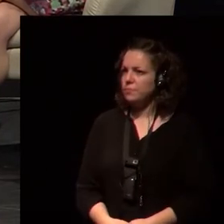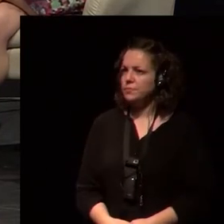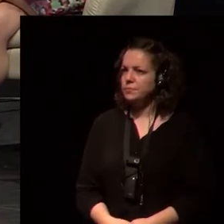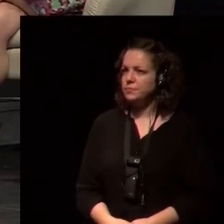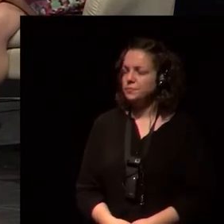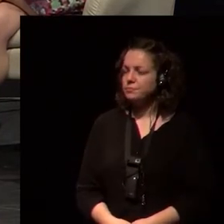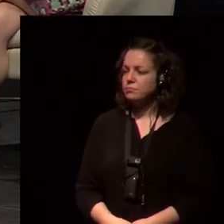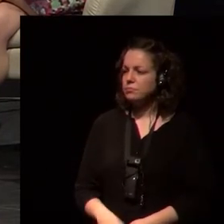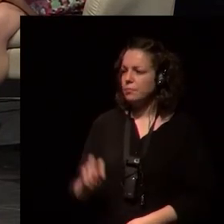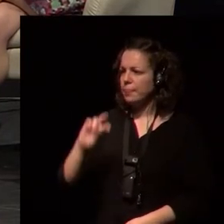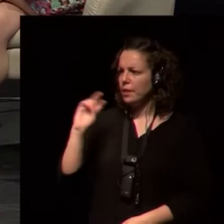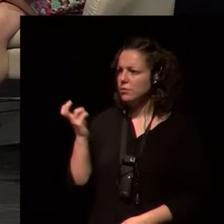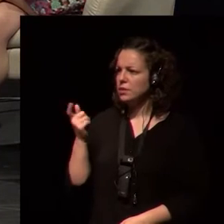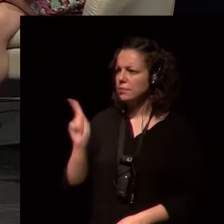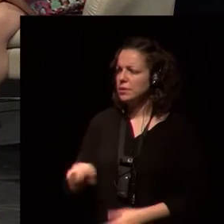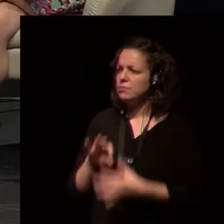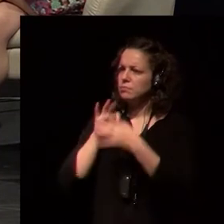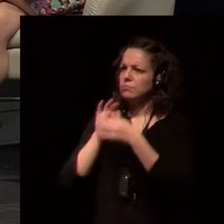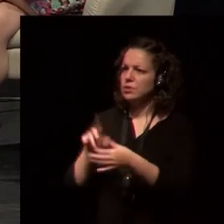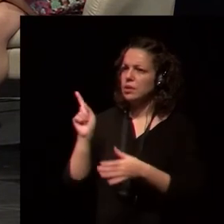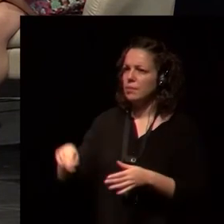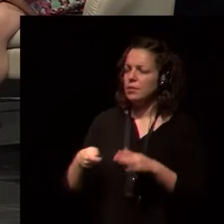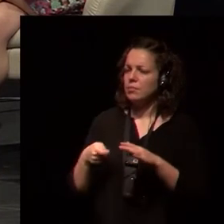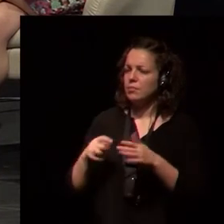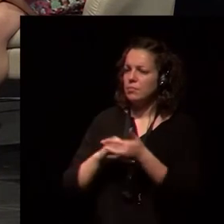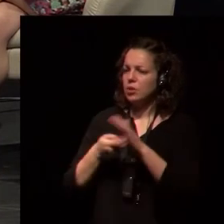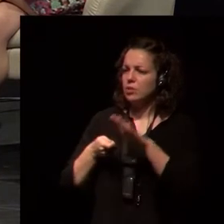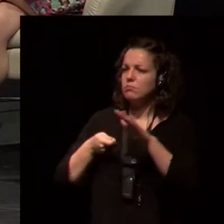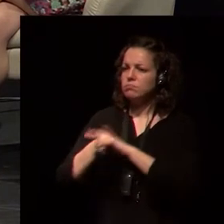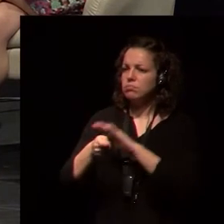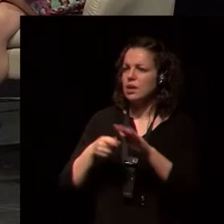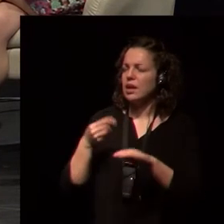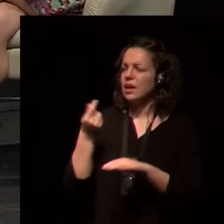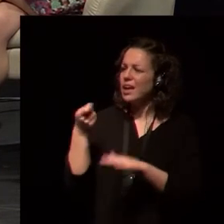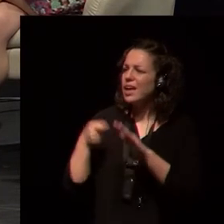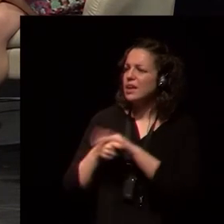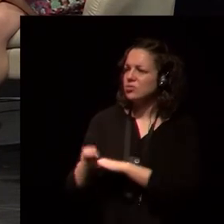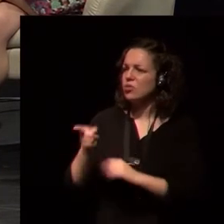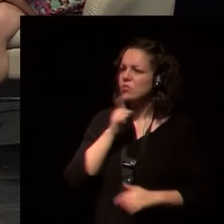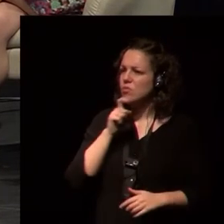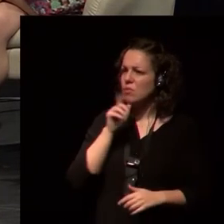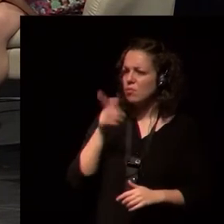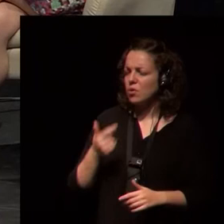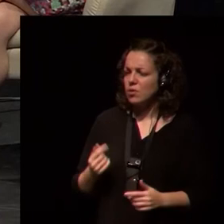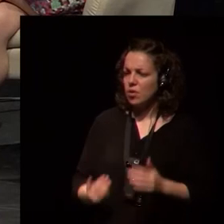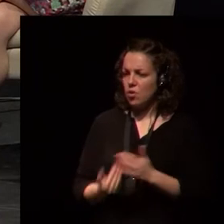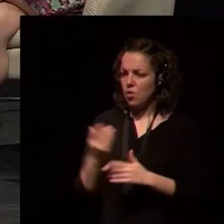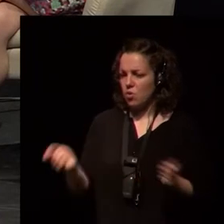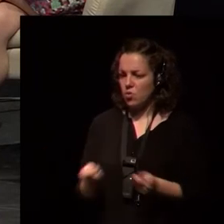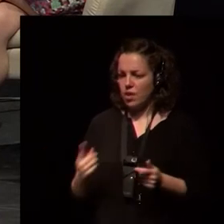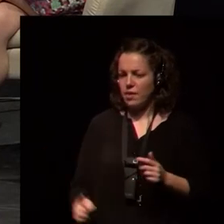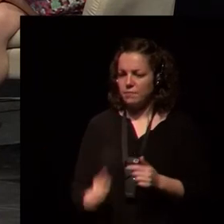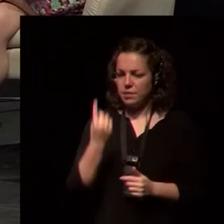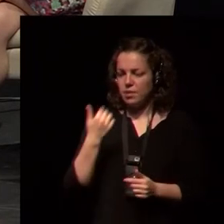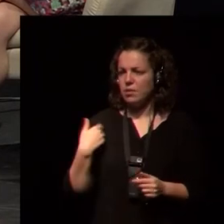Y la otra tensión tiene que ver con la gestión de los proyectos, ¿no? Por primera vez en las jornadas, yo creo que la